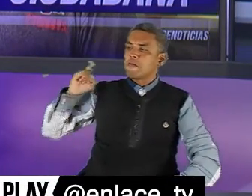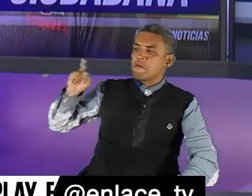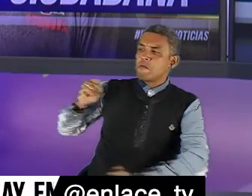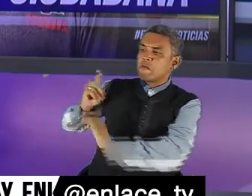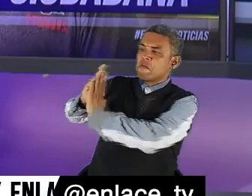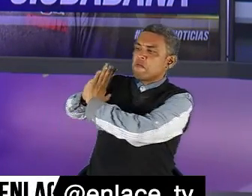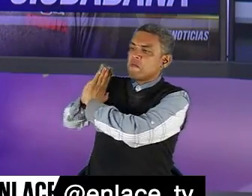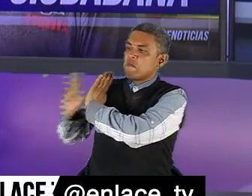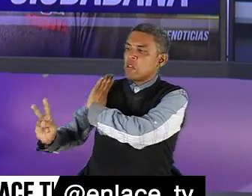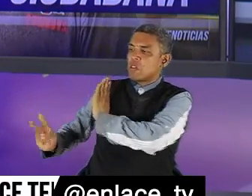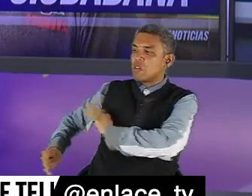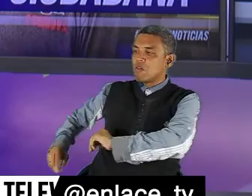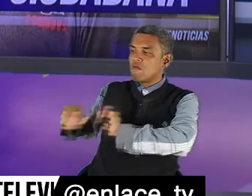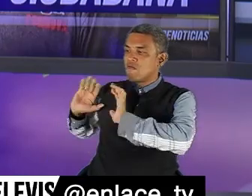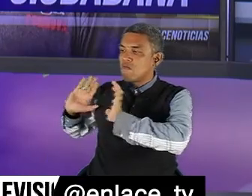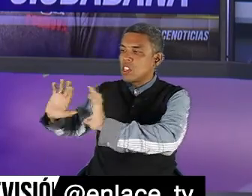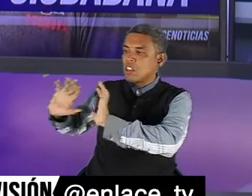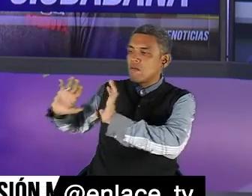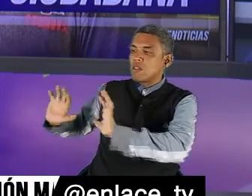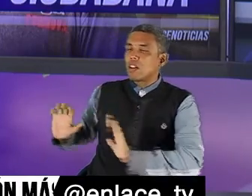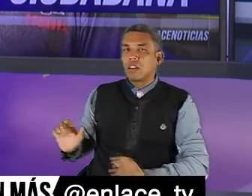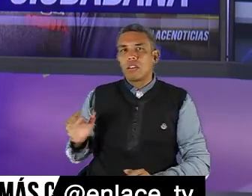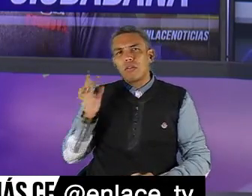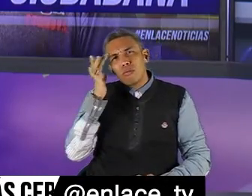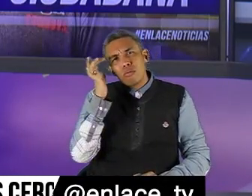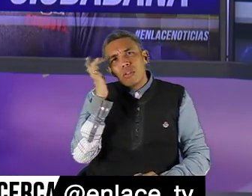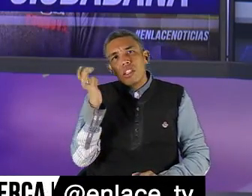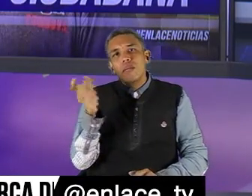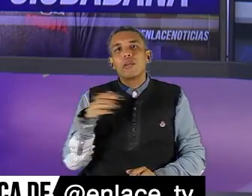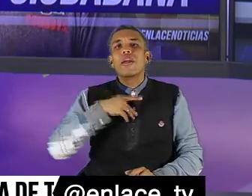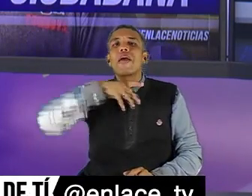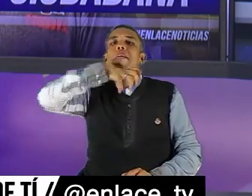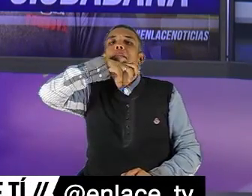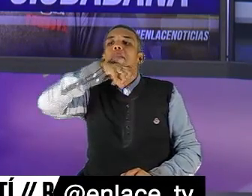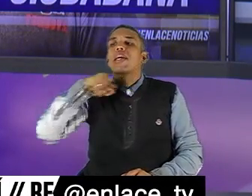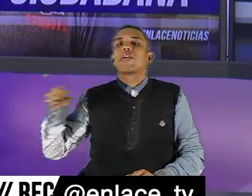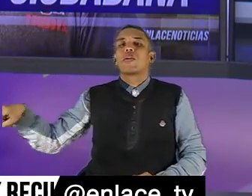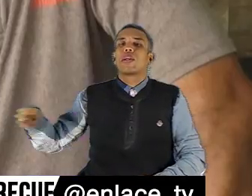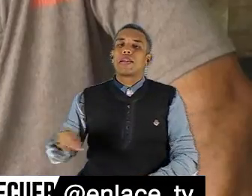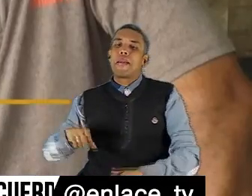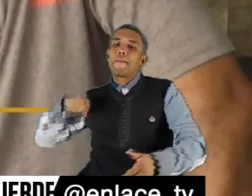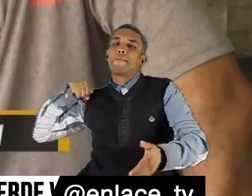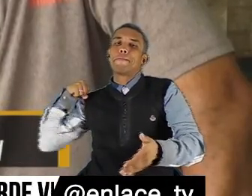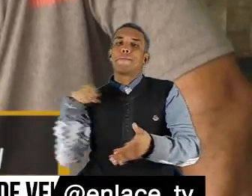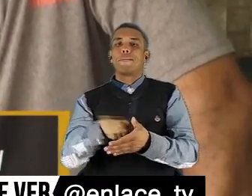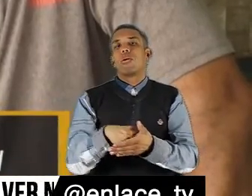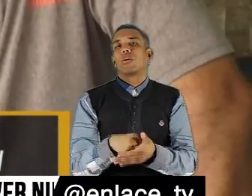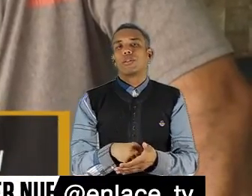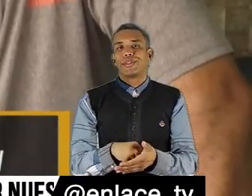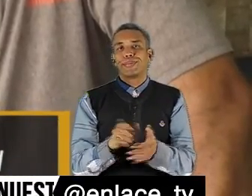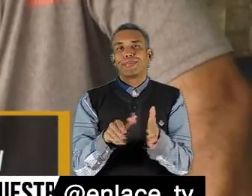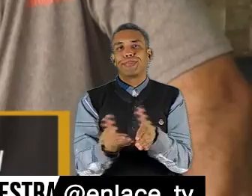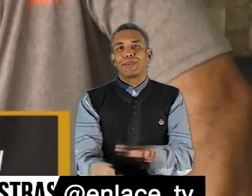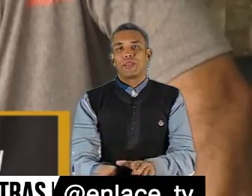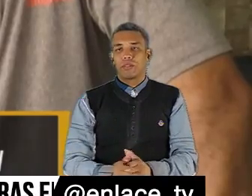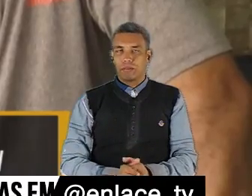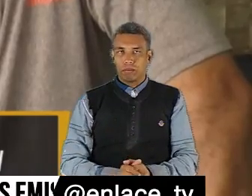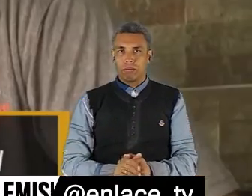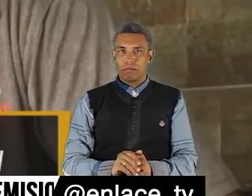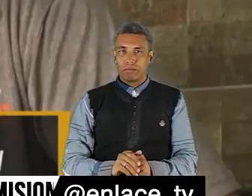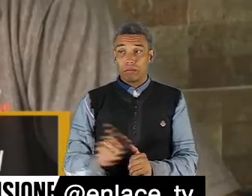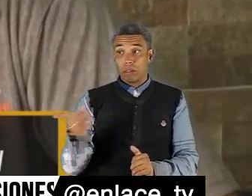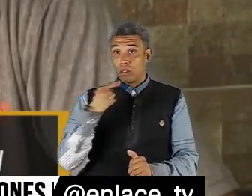su vehículo y ve en riesgo su integridad y la de su familia. William Ariza llegó hasta las instalaciones de